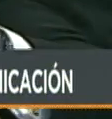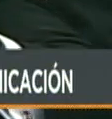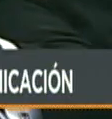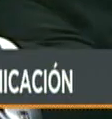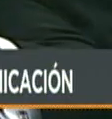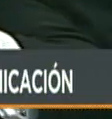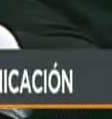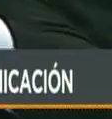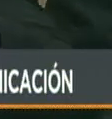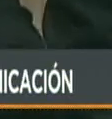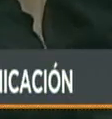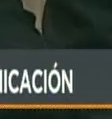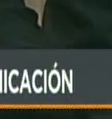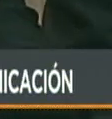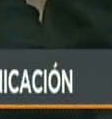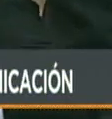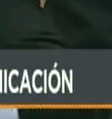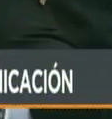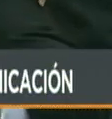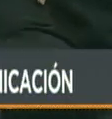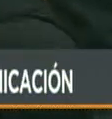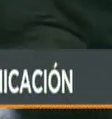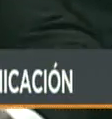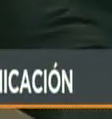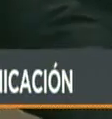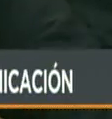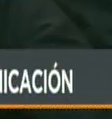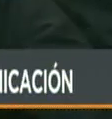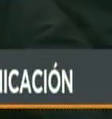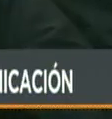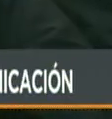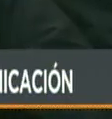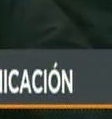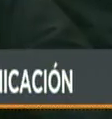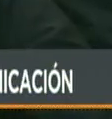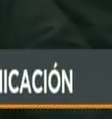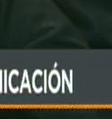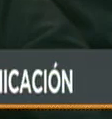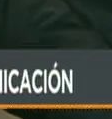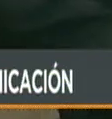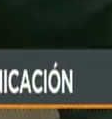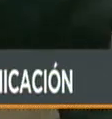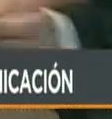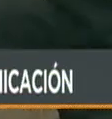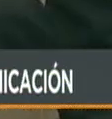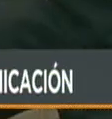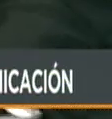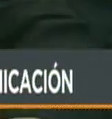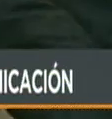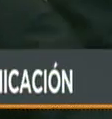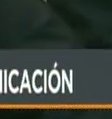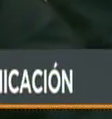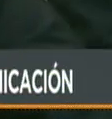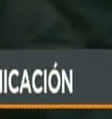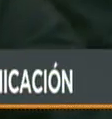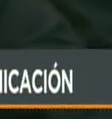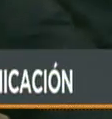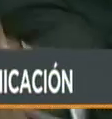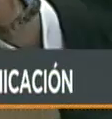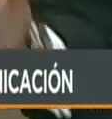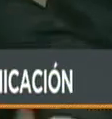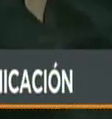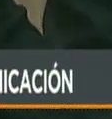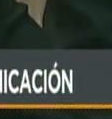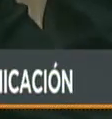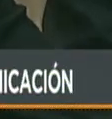compromiso para que esas cosas mejor no va a suceder lo que ha pasado en todos